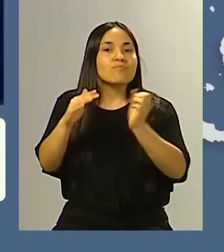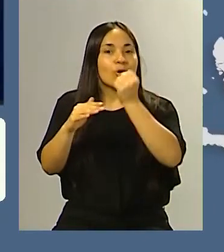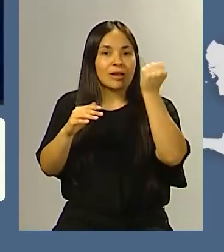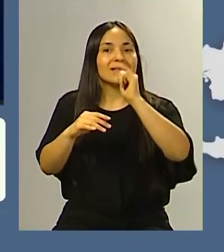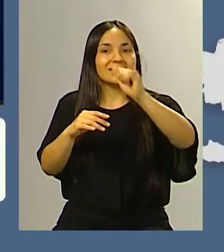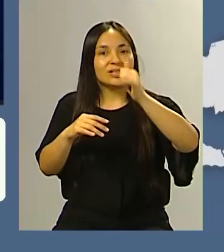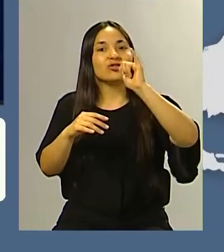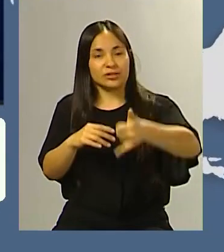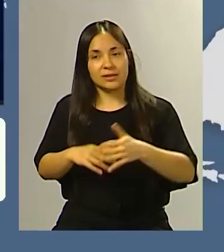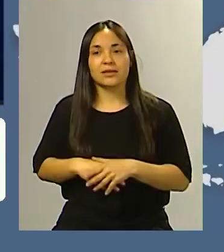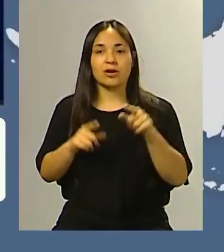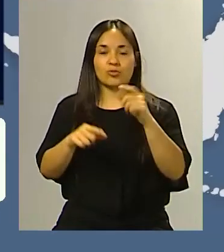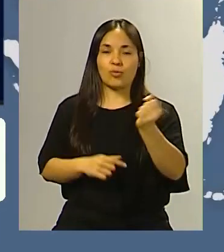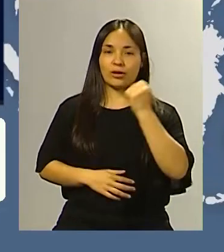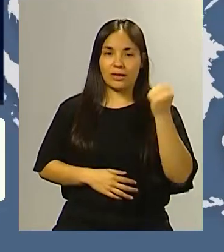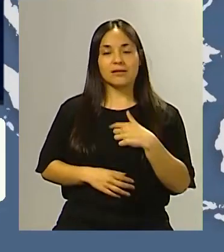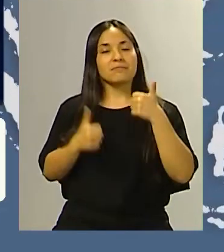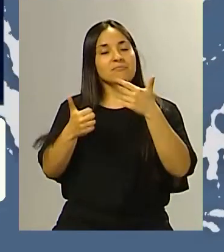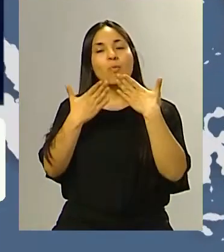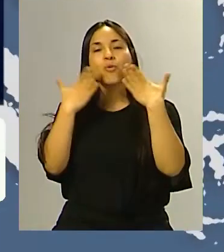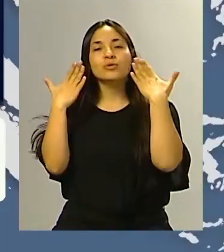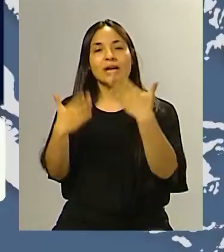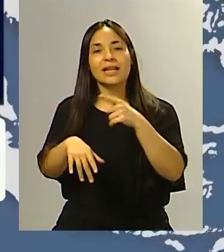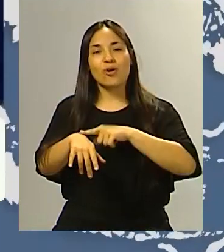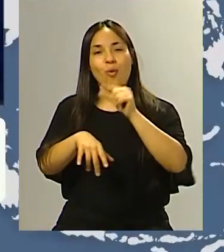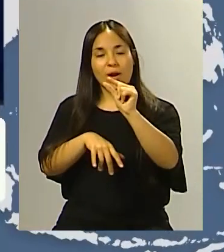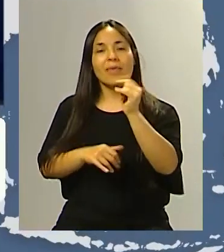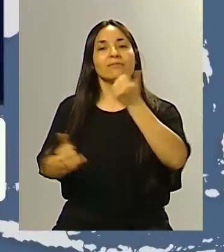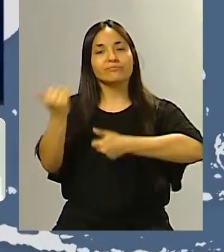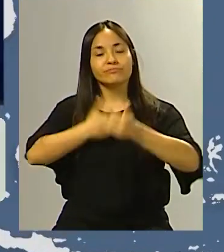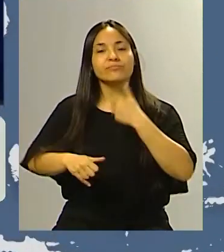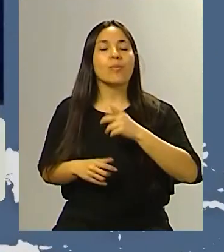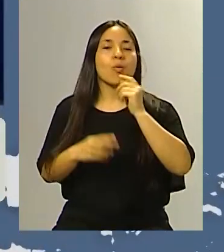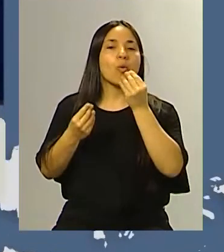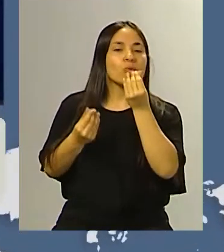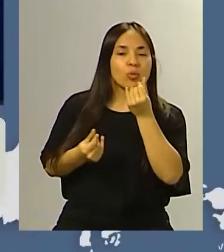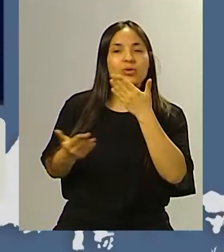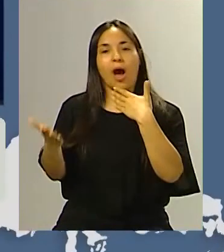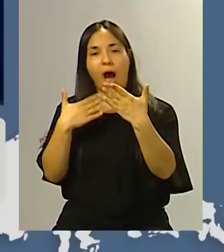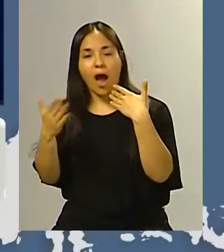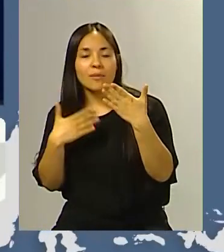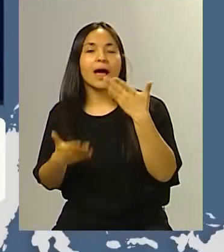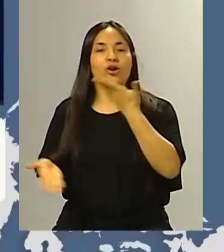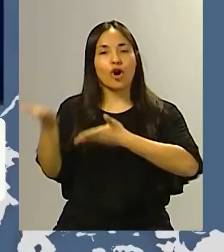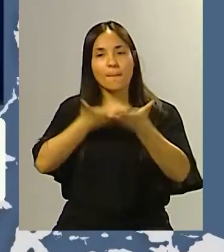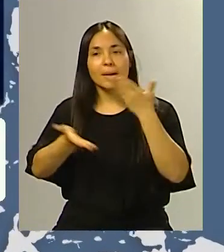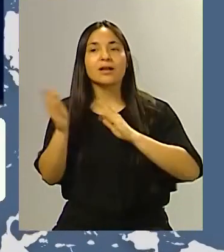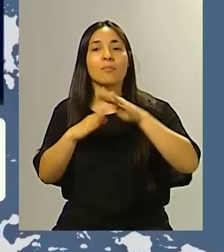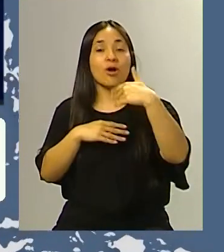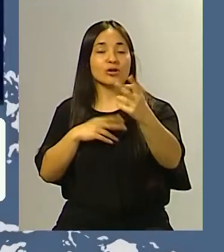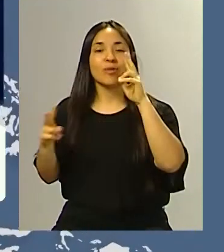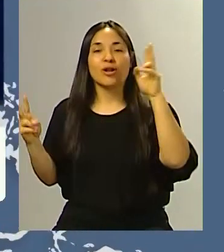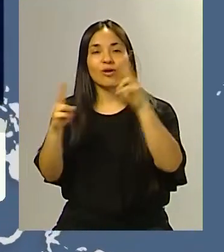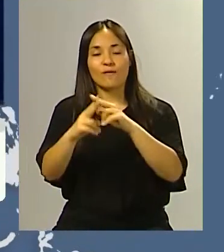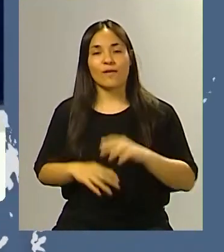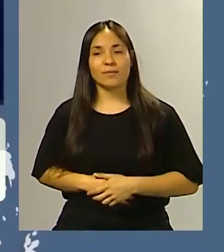pasar. Como prioritarias. Paulo, muchísimas gracias por estos minutos con nosotros. Ha sido un placer hablar con usted y bueno, será hasta cualquier momento